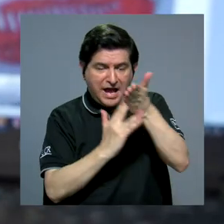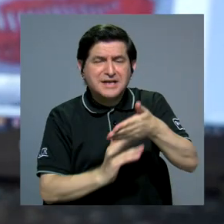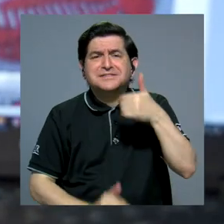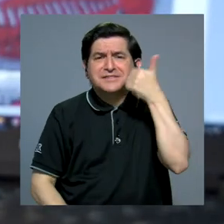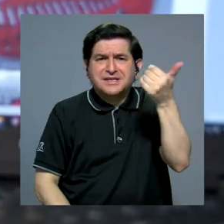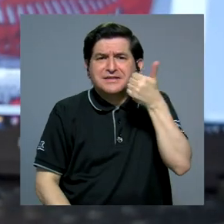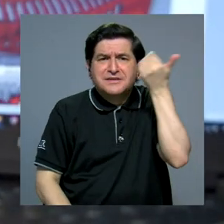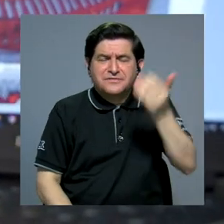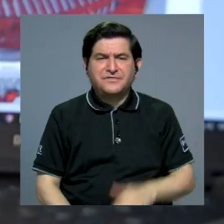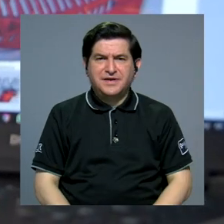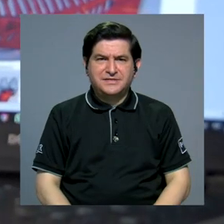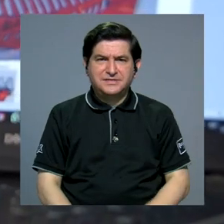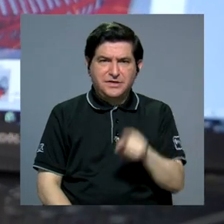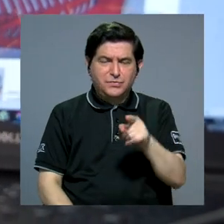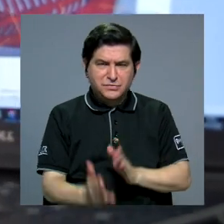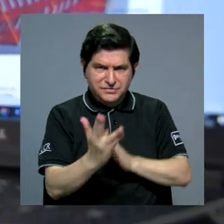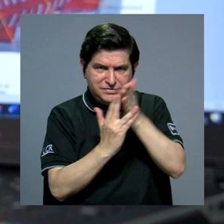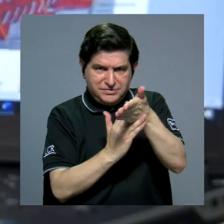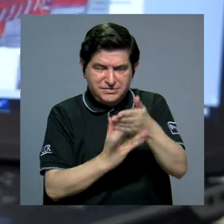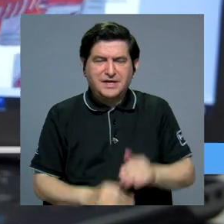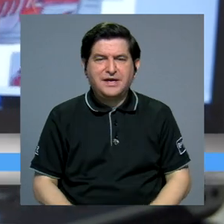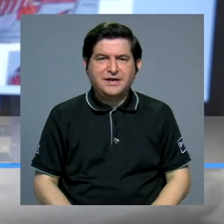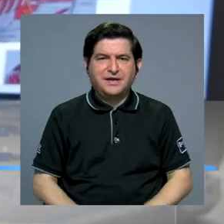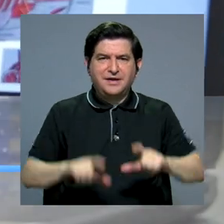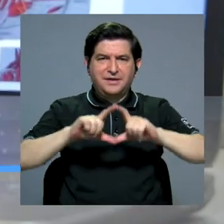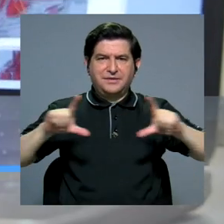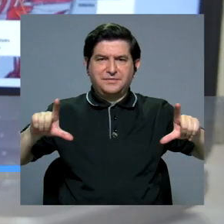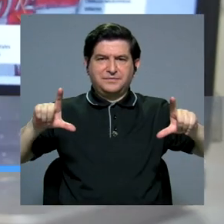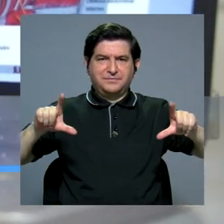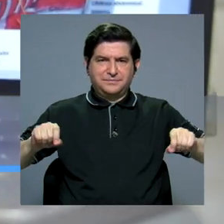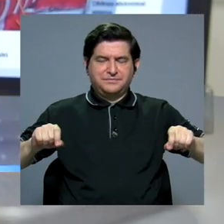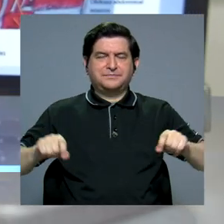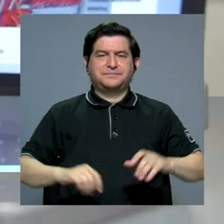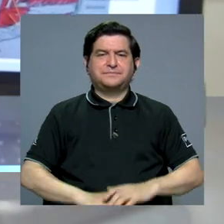muy fácil. Basta con accesar a